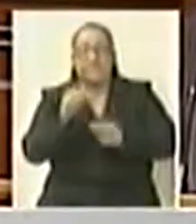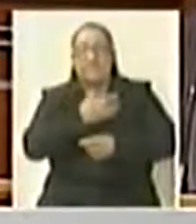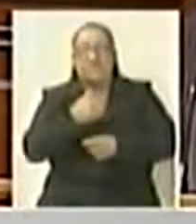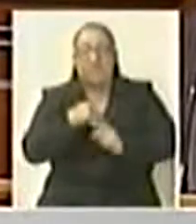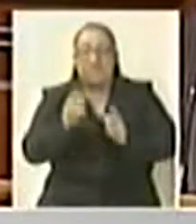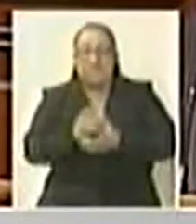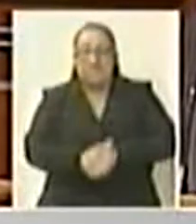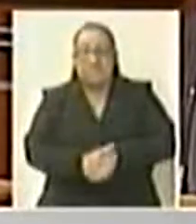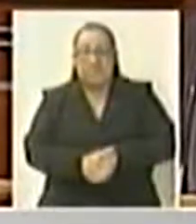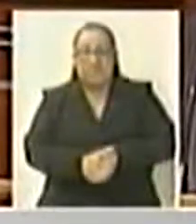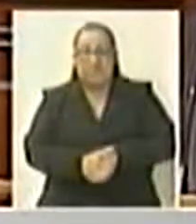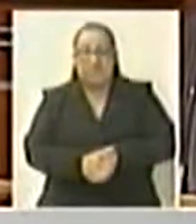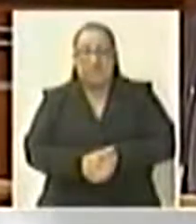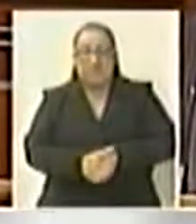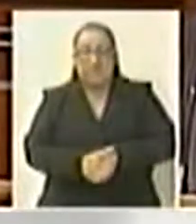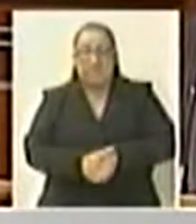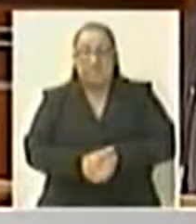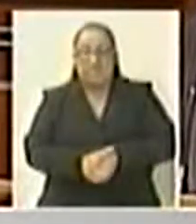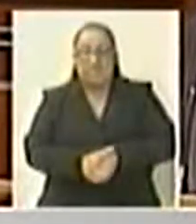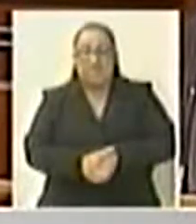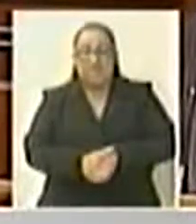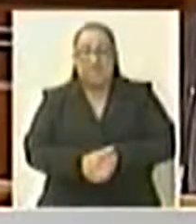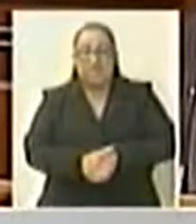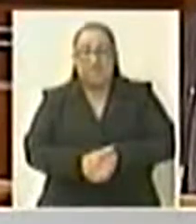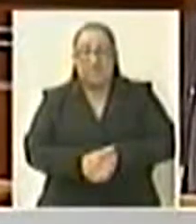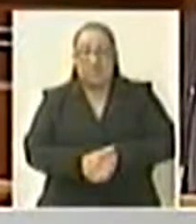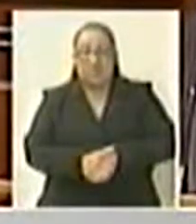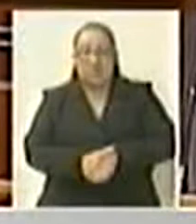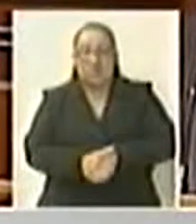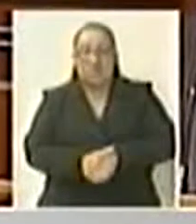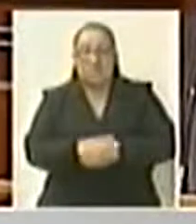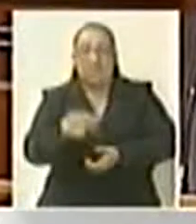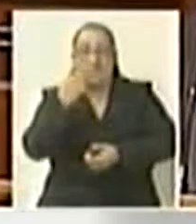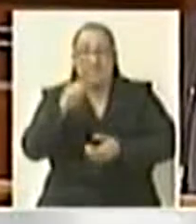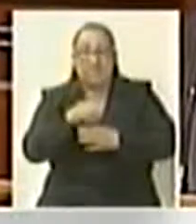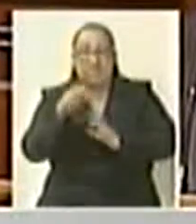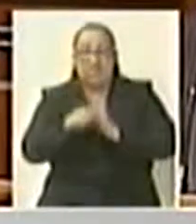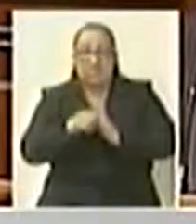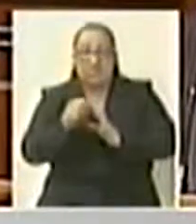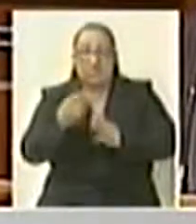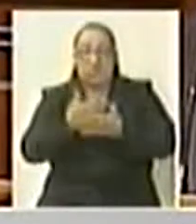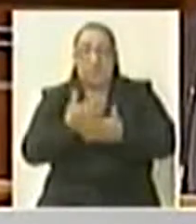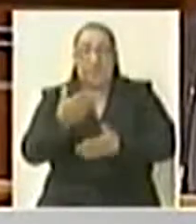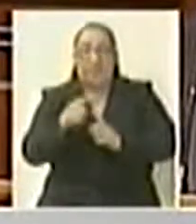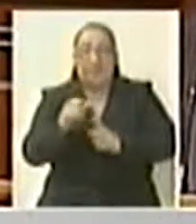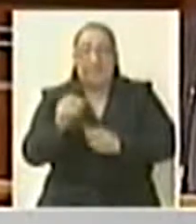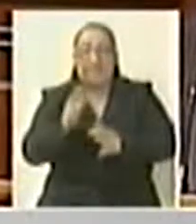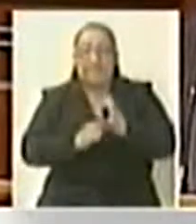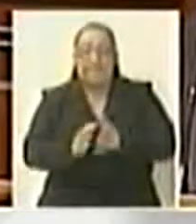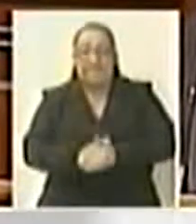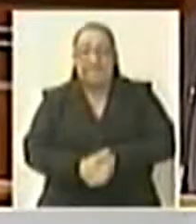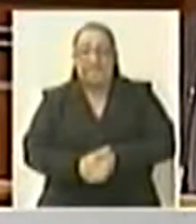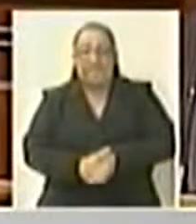de la Comisión, si ellos han contemplado en el proyecto un sustento técnico